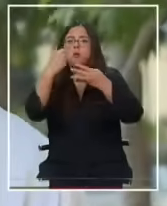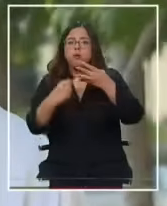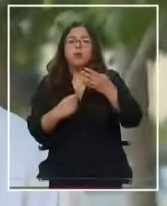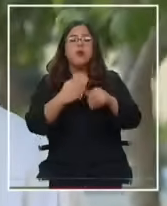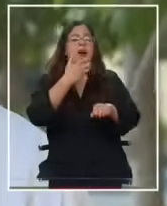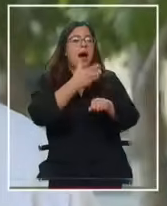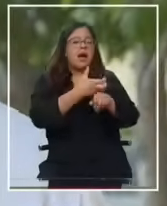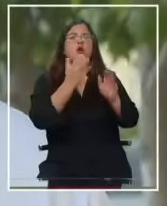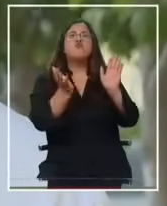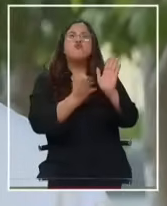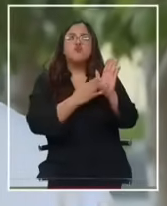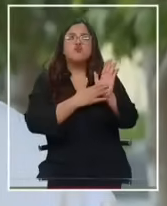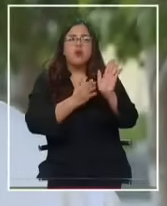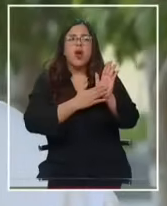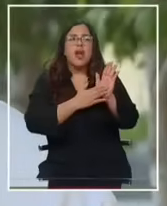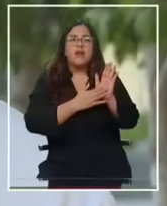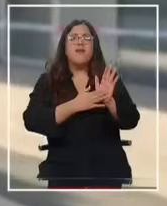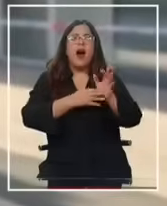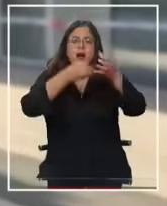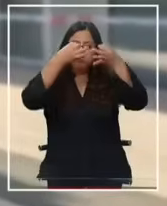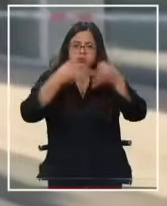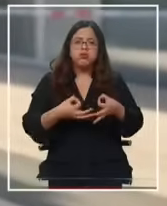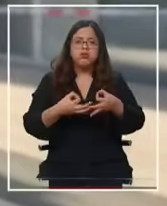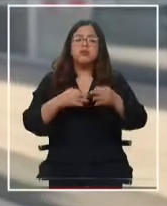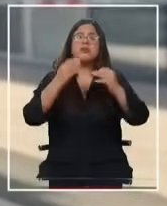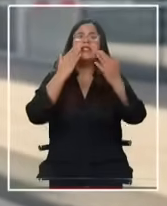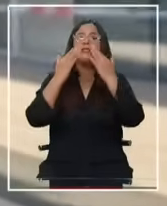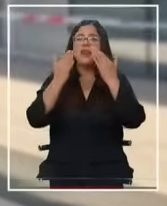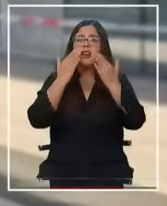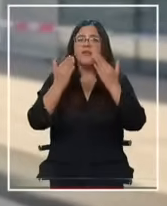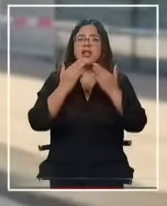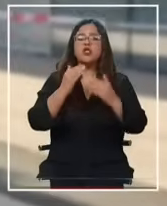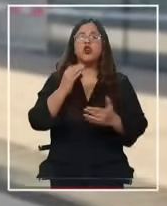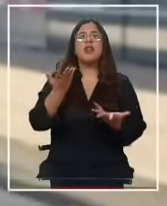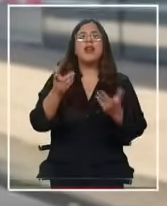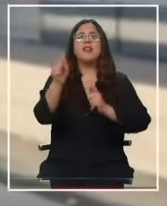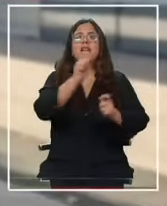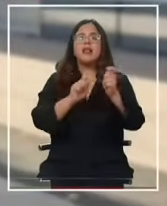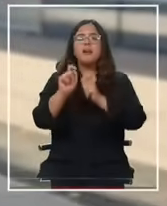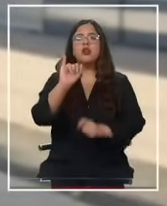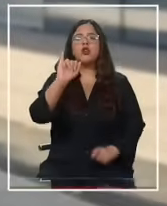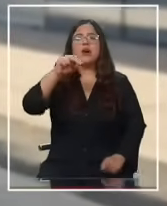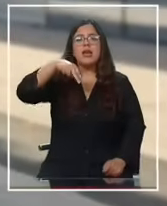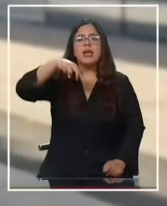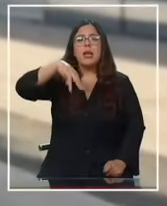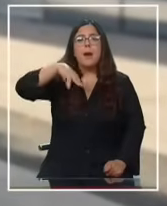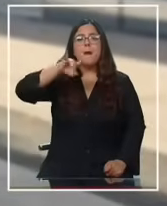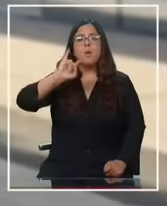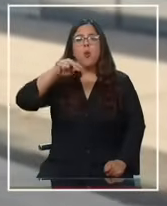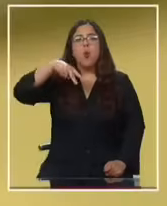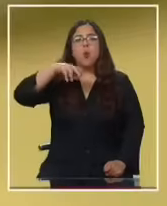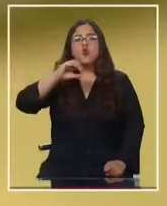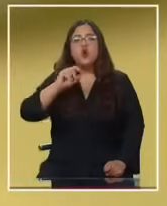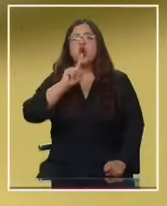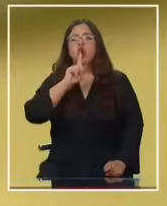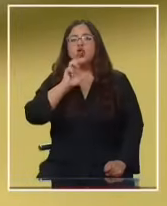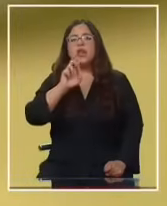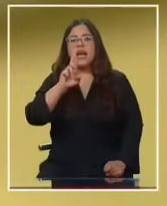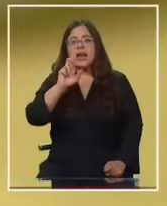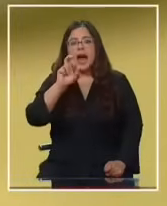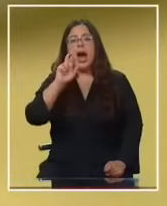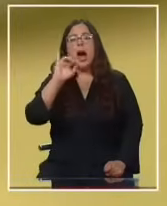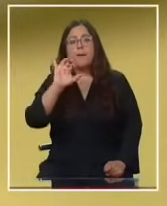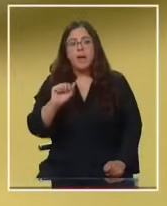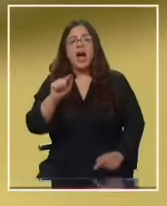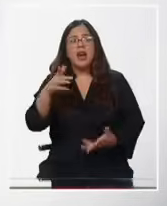Existe evidencia de peso, de calidad, del beneficio de usar inmunoterapia agregado a quimioterapia. Uso de